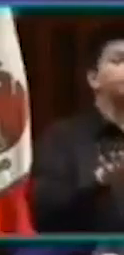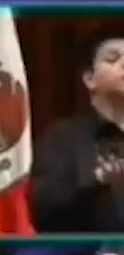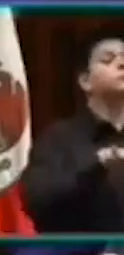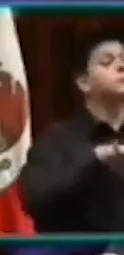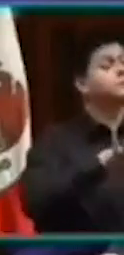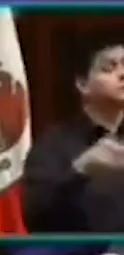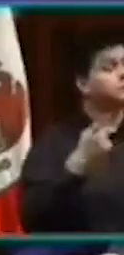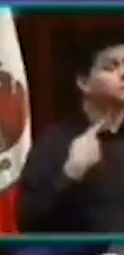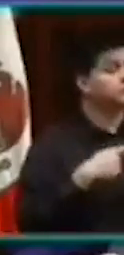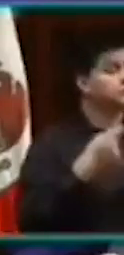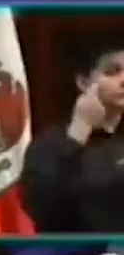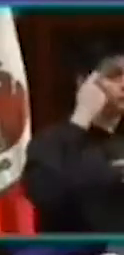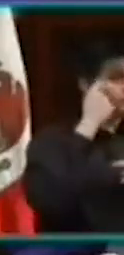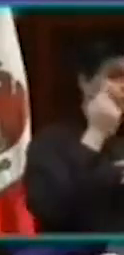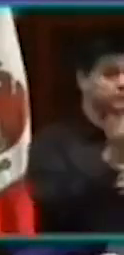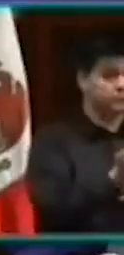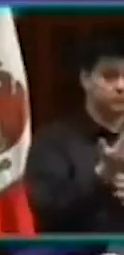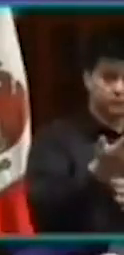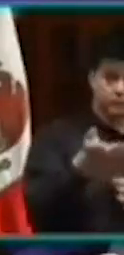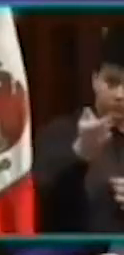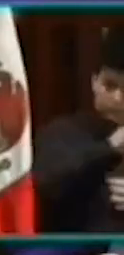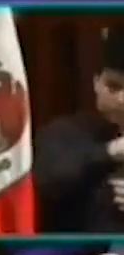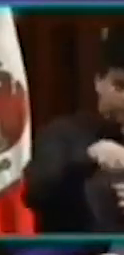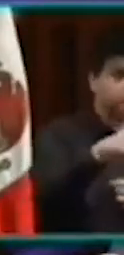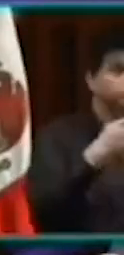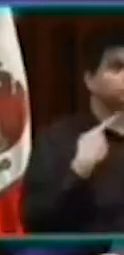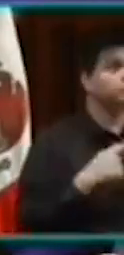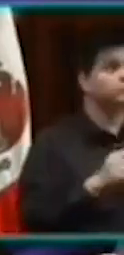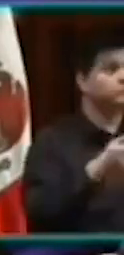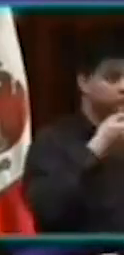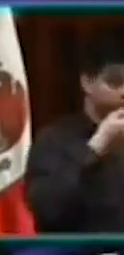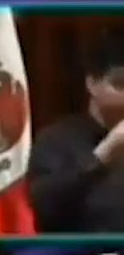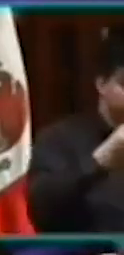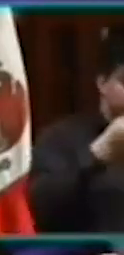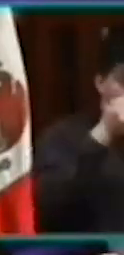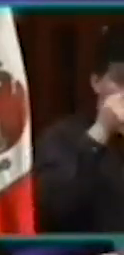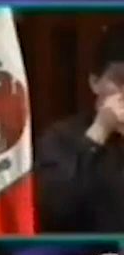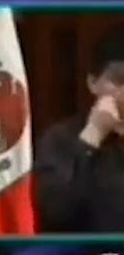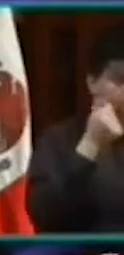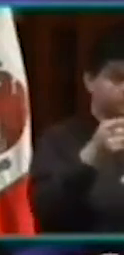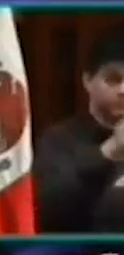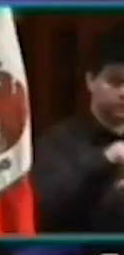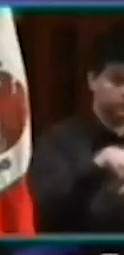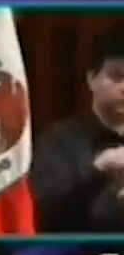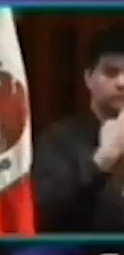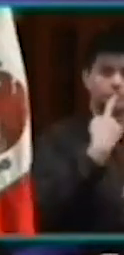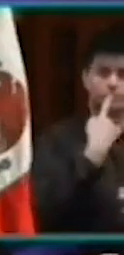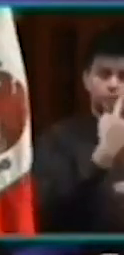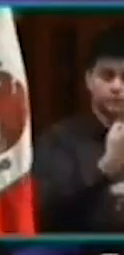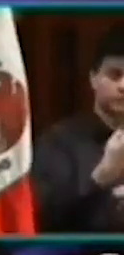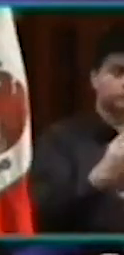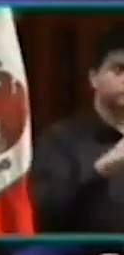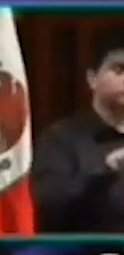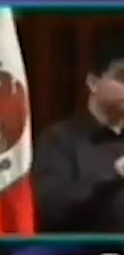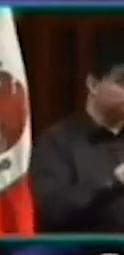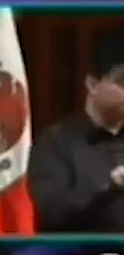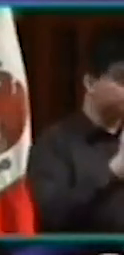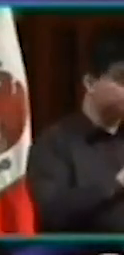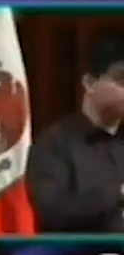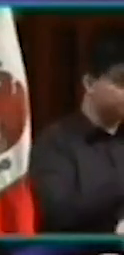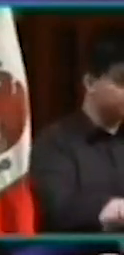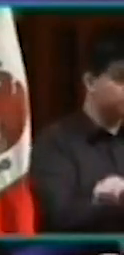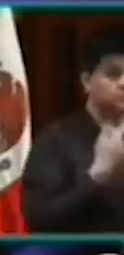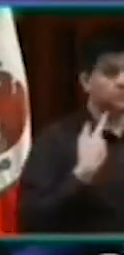luego de pasar por un momento polémico el pasado fin de semana cuando se vio involucrado en un problema con unos jóvenes en la